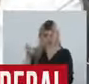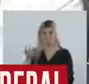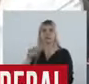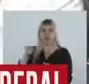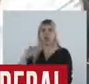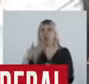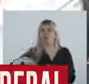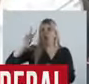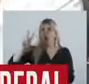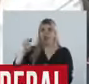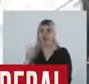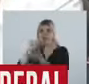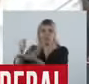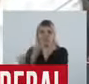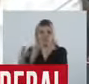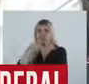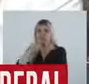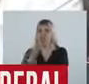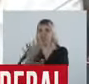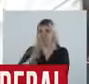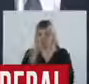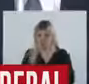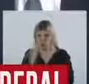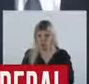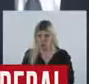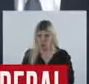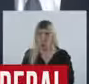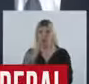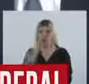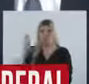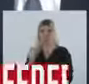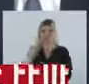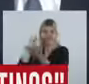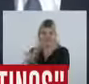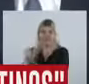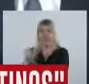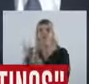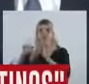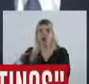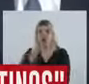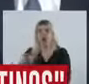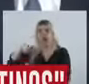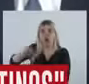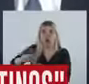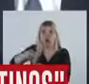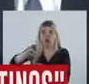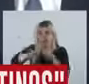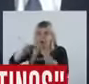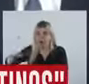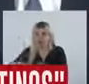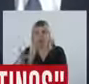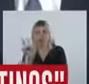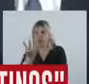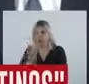Y después garantizamos que todos pudieran seguir confiando en que tenían su trabajo, porque un día la pandemia iba a